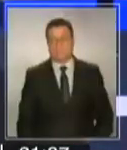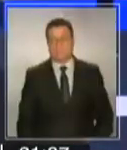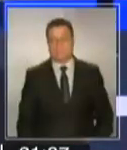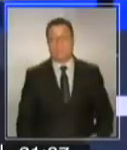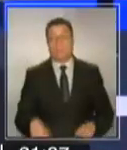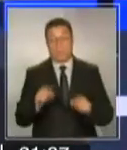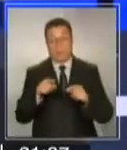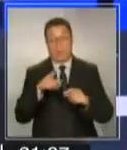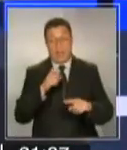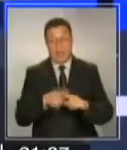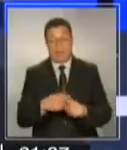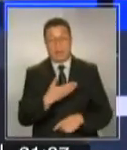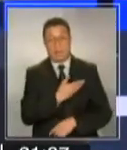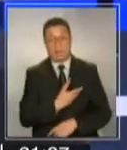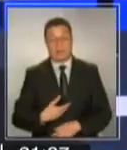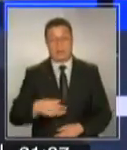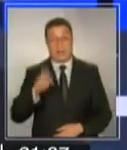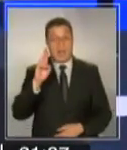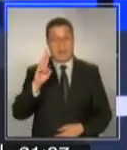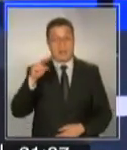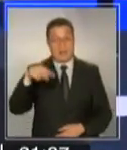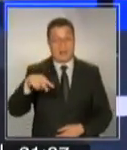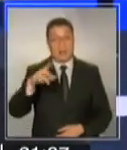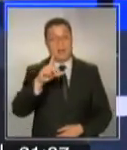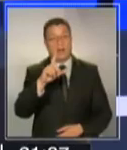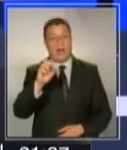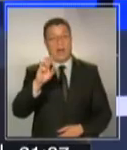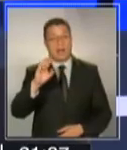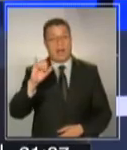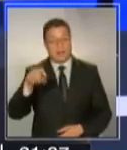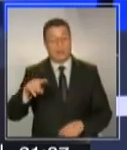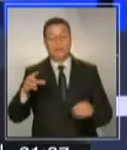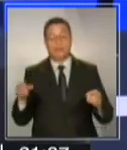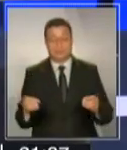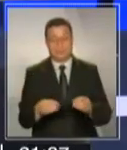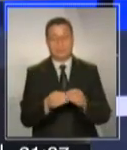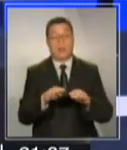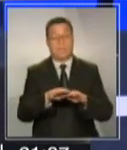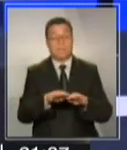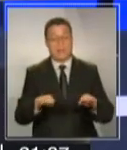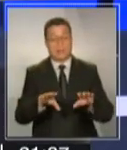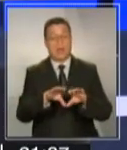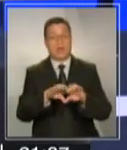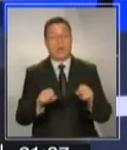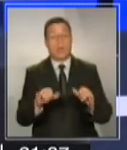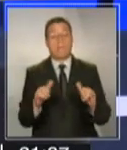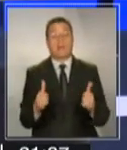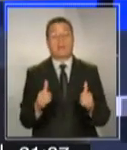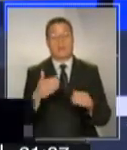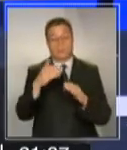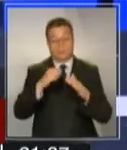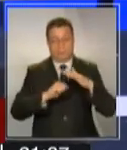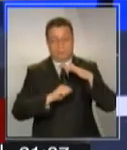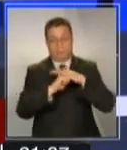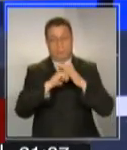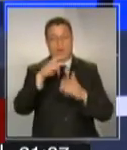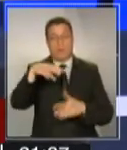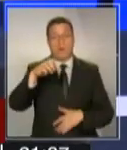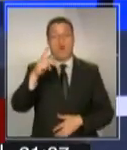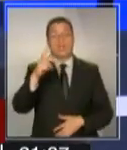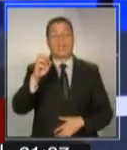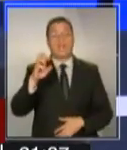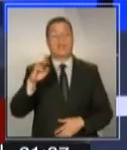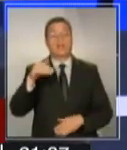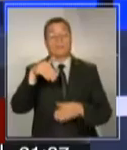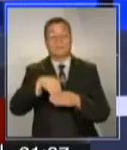Bueno, el expresidente de Renovación Nacional, Carlos Larraín, se sumó finalmente a la mesa de consenso del partido encabezada por Cristian Monquever para las elecciones internas